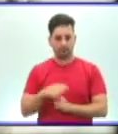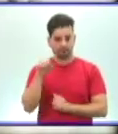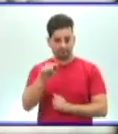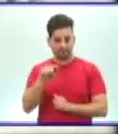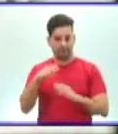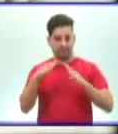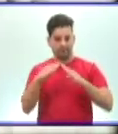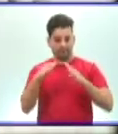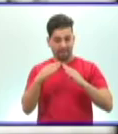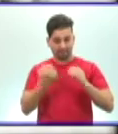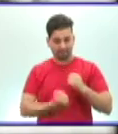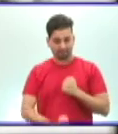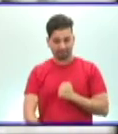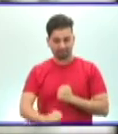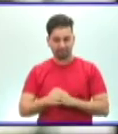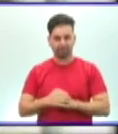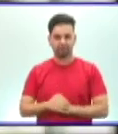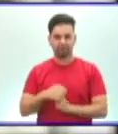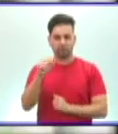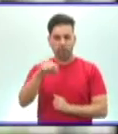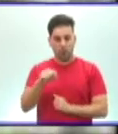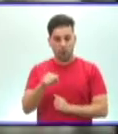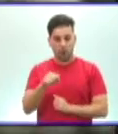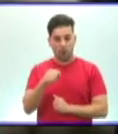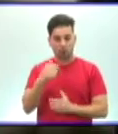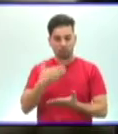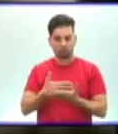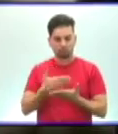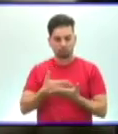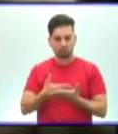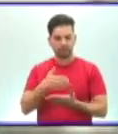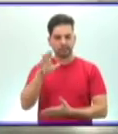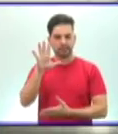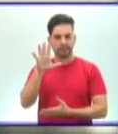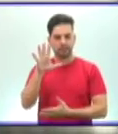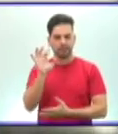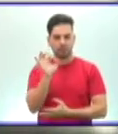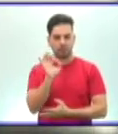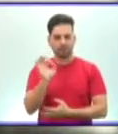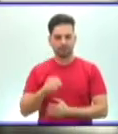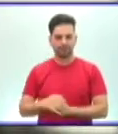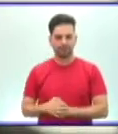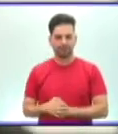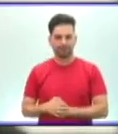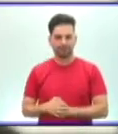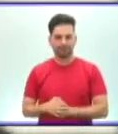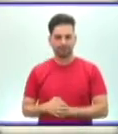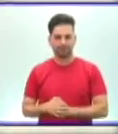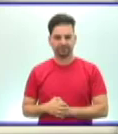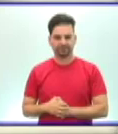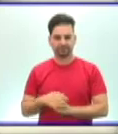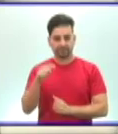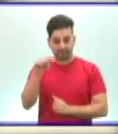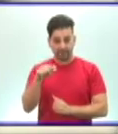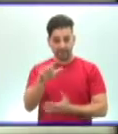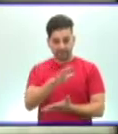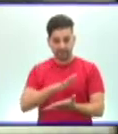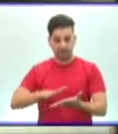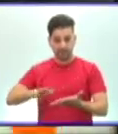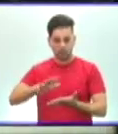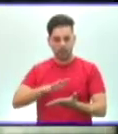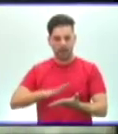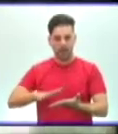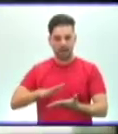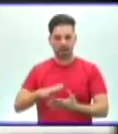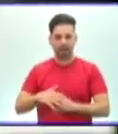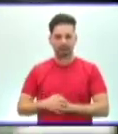Colonial marcada en la actualidad con el número 5. Allí nació Carlos Juan Finlay Barrés, el